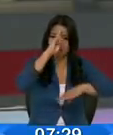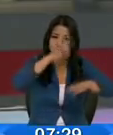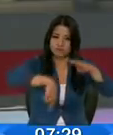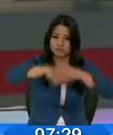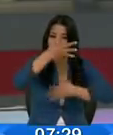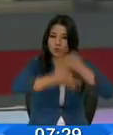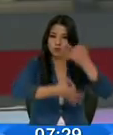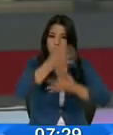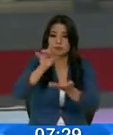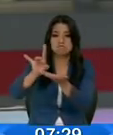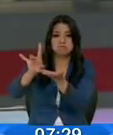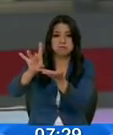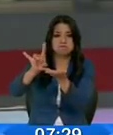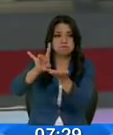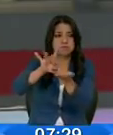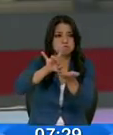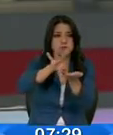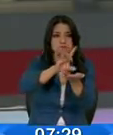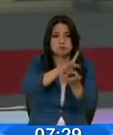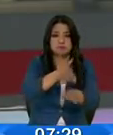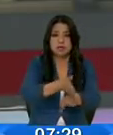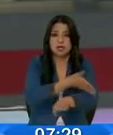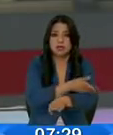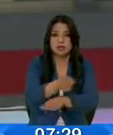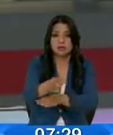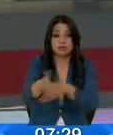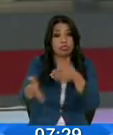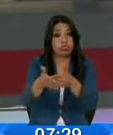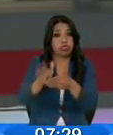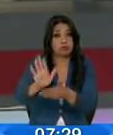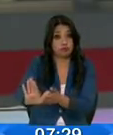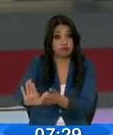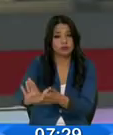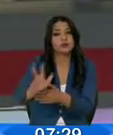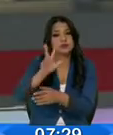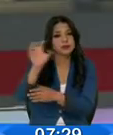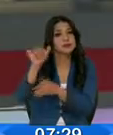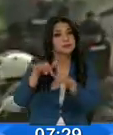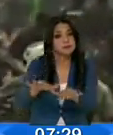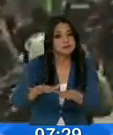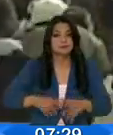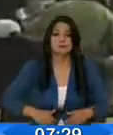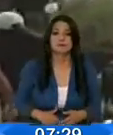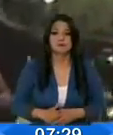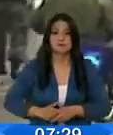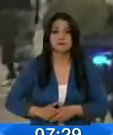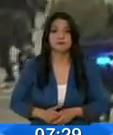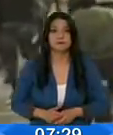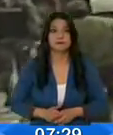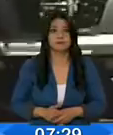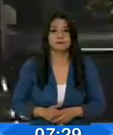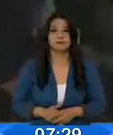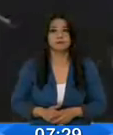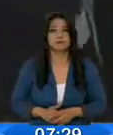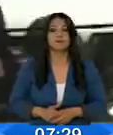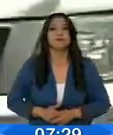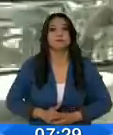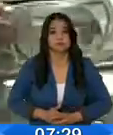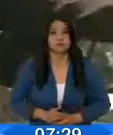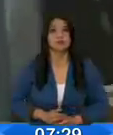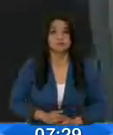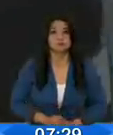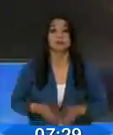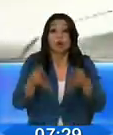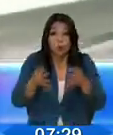Justicia, se destituya a los magistrados que actuaron en el 30S. Veamos. Al